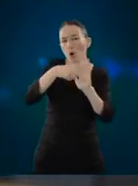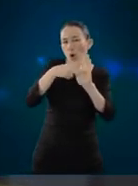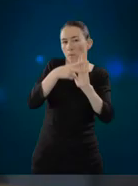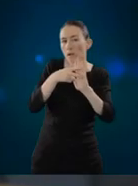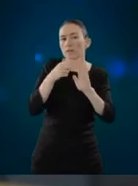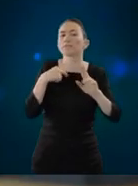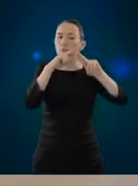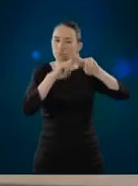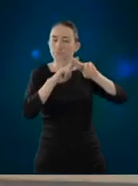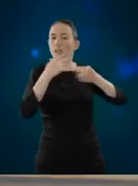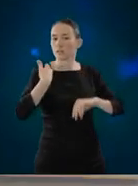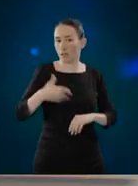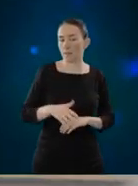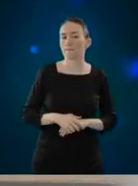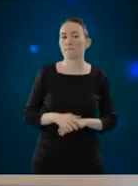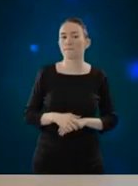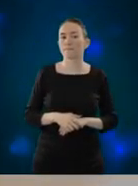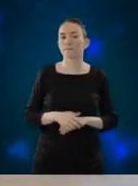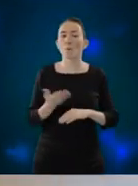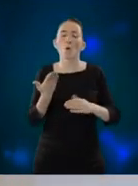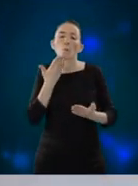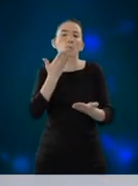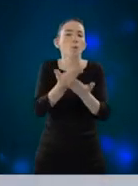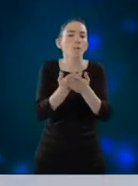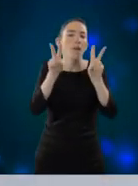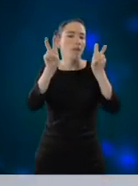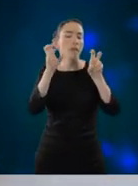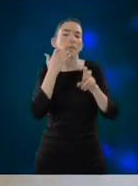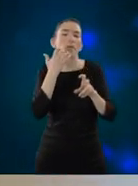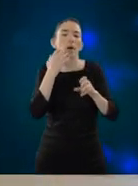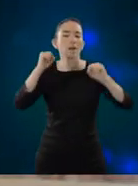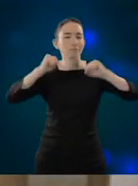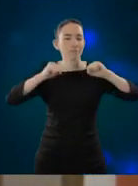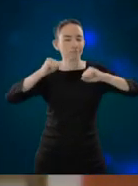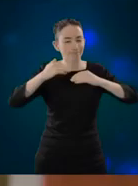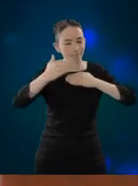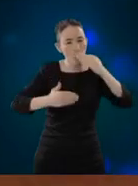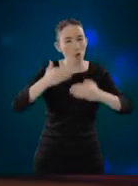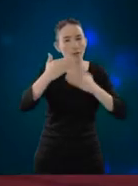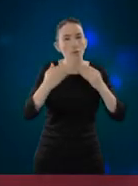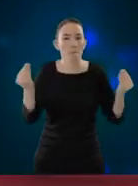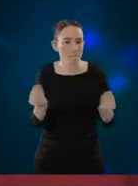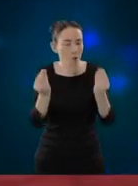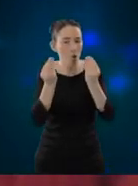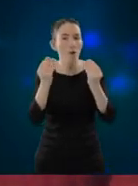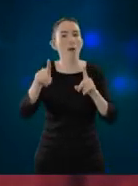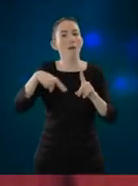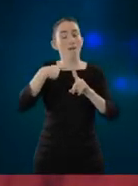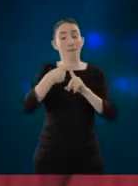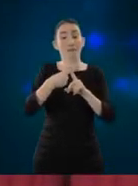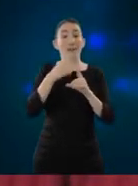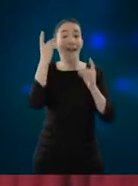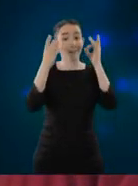de atención a la dependencia. Ha habido propuestas para un envejecimiento activo de los mayores y se